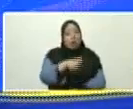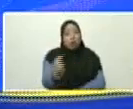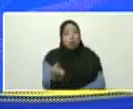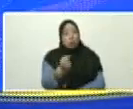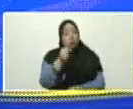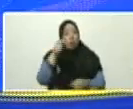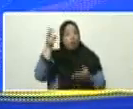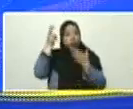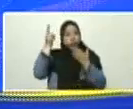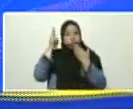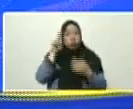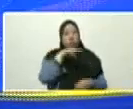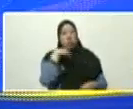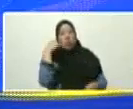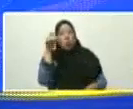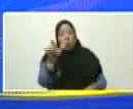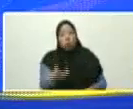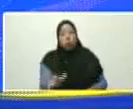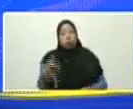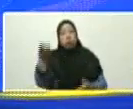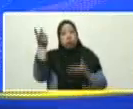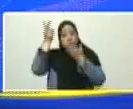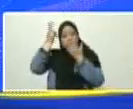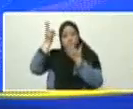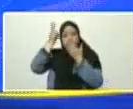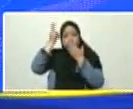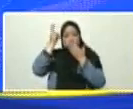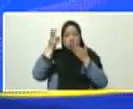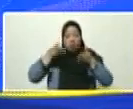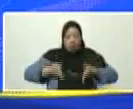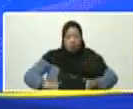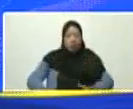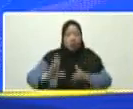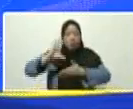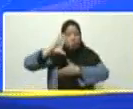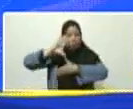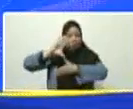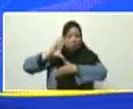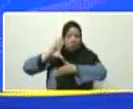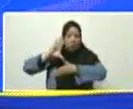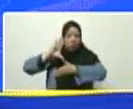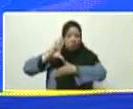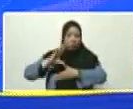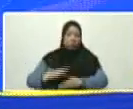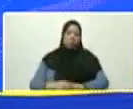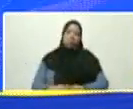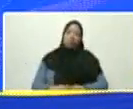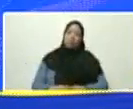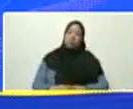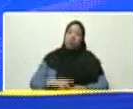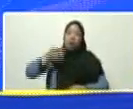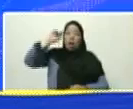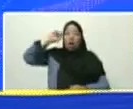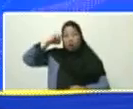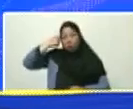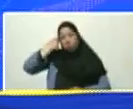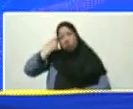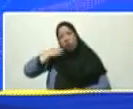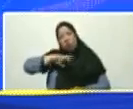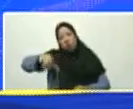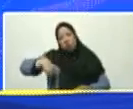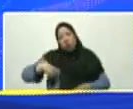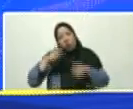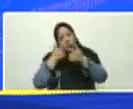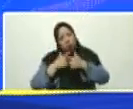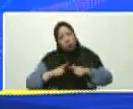genocidio contra las poblaciones originarias de nuestro continente. Así que recordar a nuestro